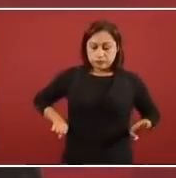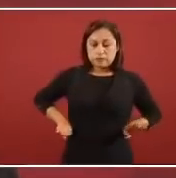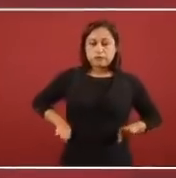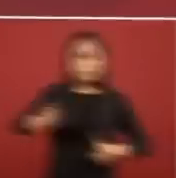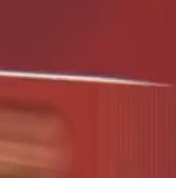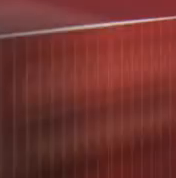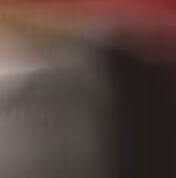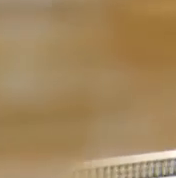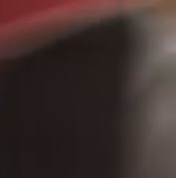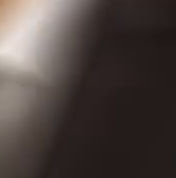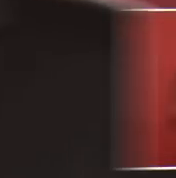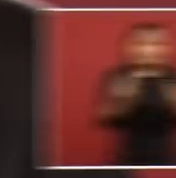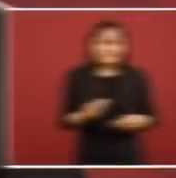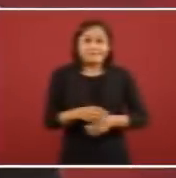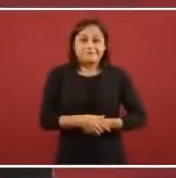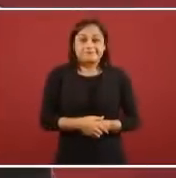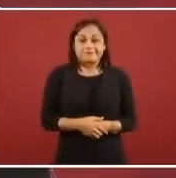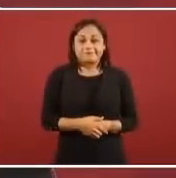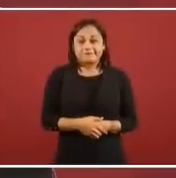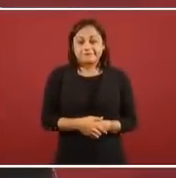TV Azteca.